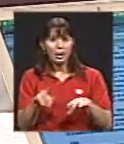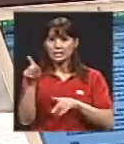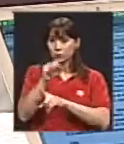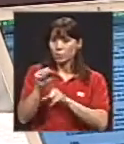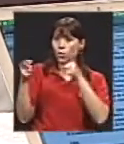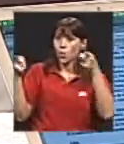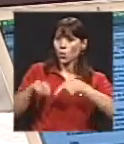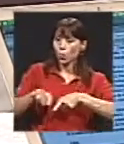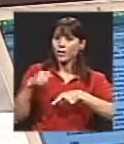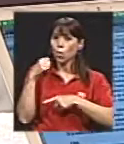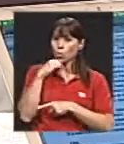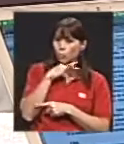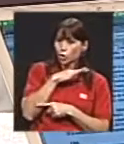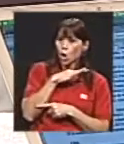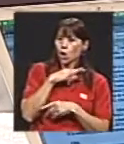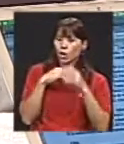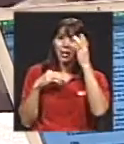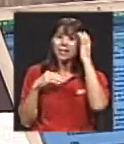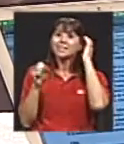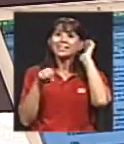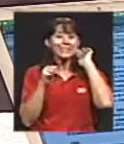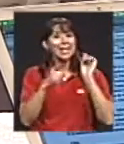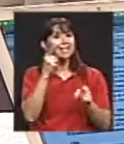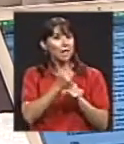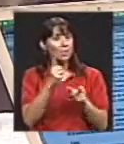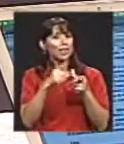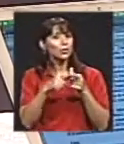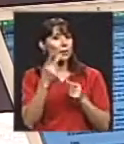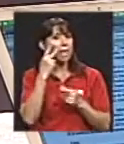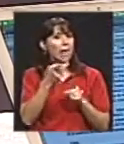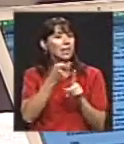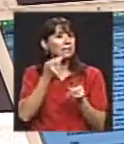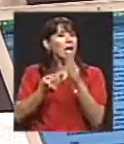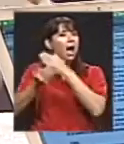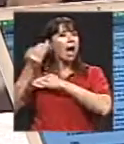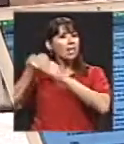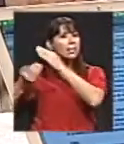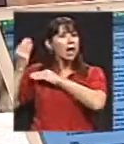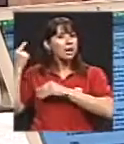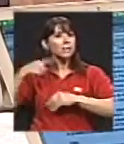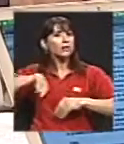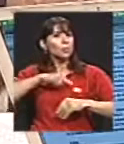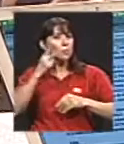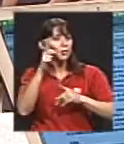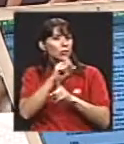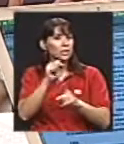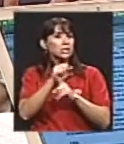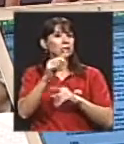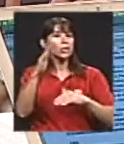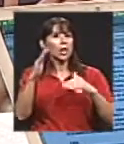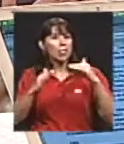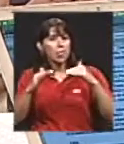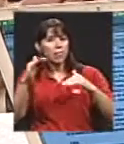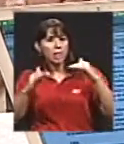de corrupción exactamente entonces bueno voy a que venimos de atrás donde vamos vamos en baja viene la administración del